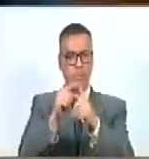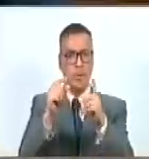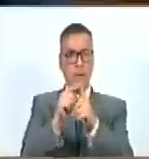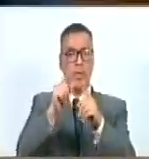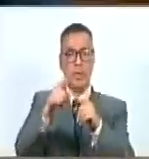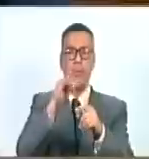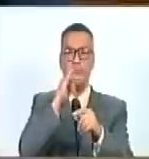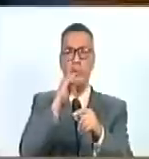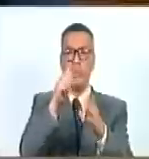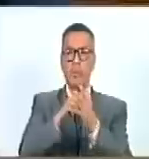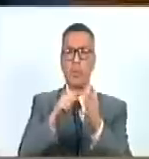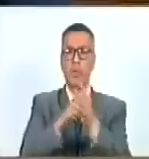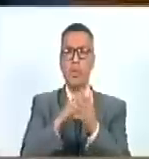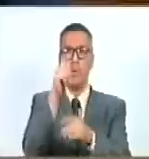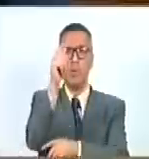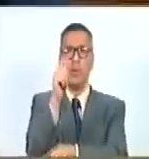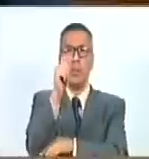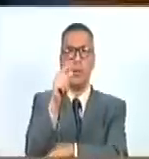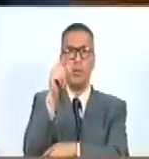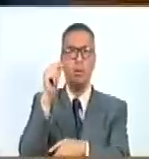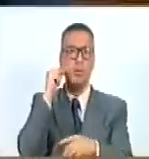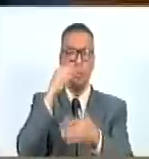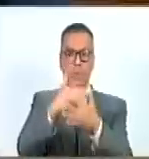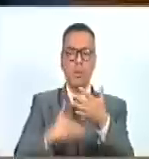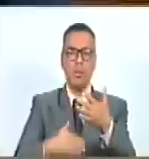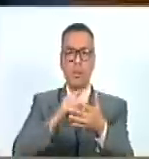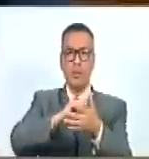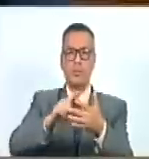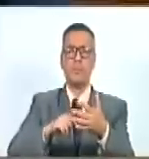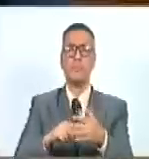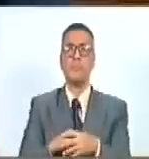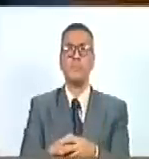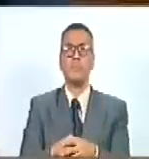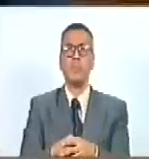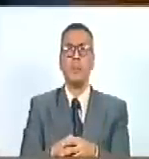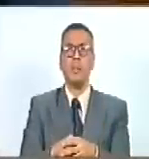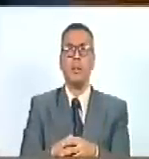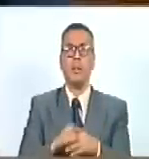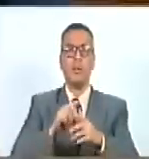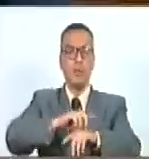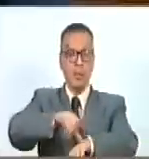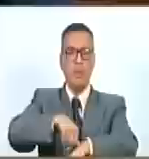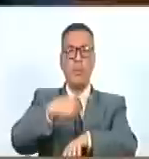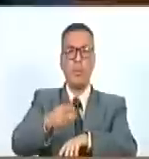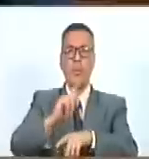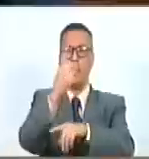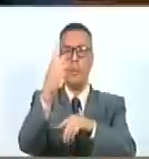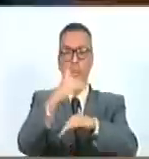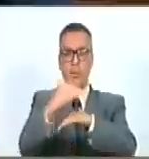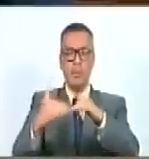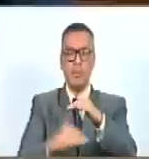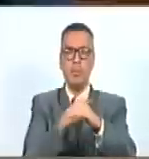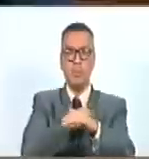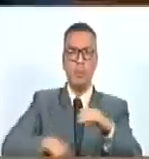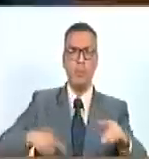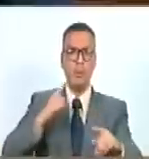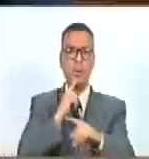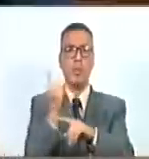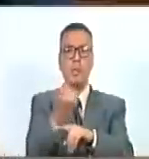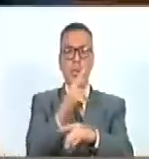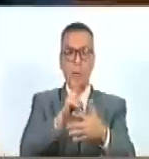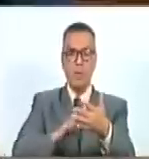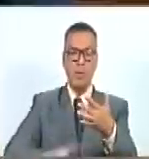de información a las diputadas y diputados indicados en lista anexa. A continuación, el primer vicepresidente ordenó dar